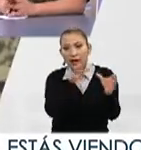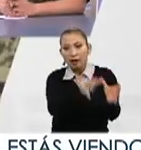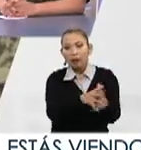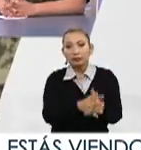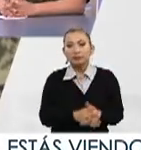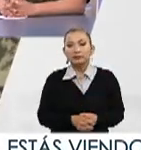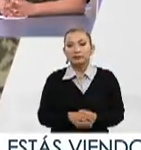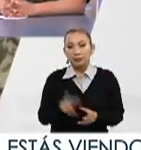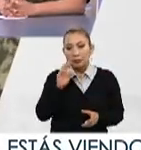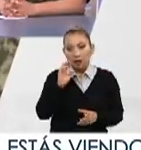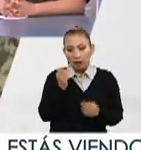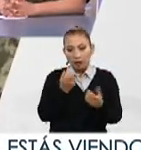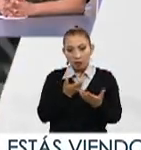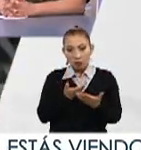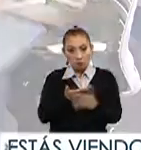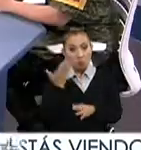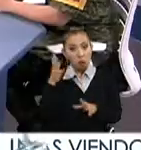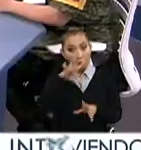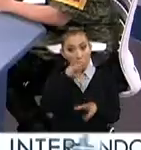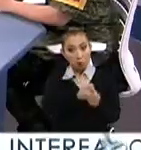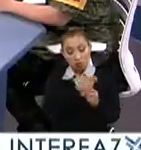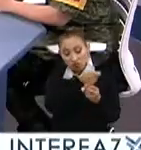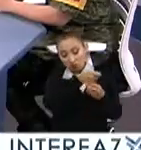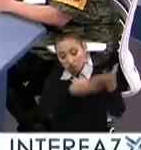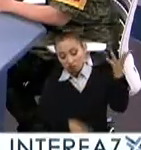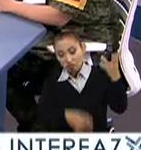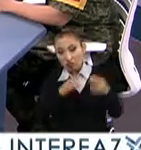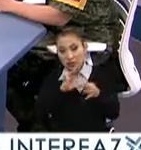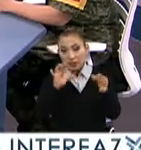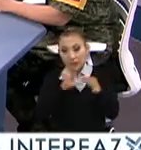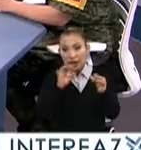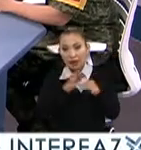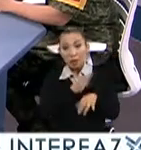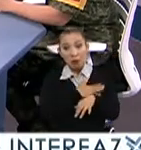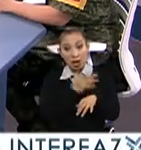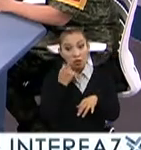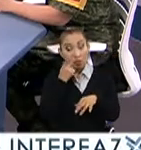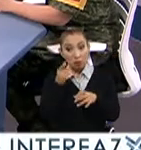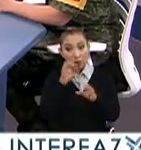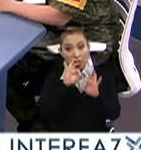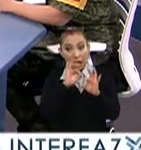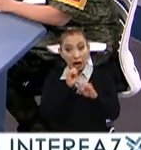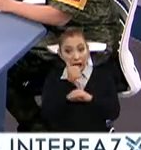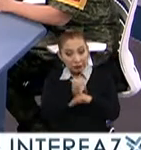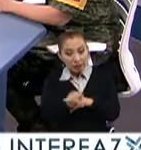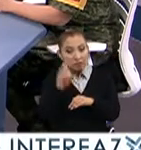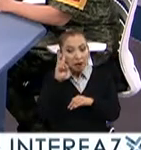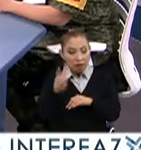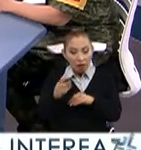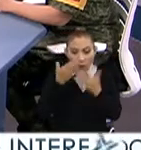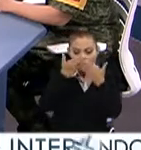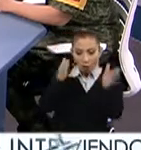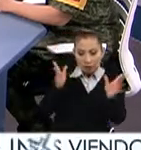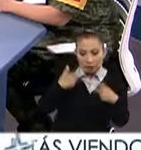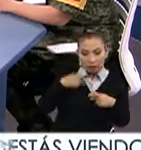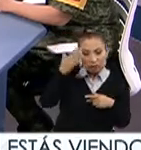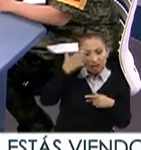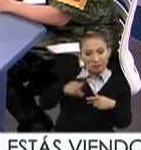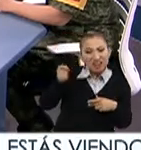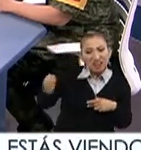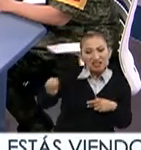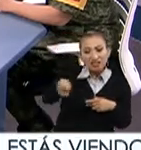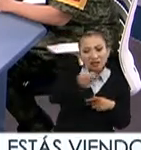teniente, esta situación. Así es, teniente coronel. Pues muy completo esto que nos acaba de decir. Qué bueno que nos lo explica de esta forma, porque sin duda la población tiene que